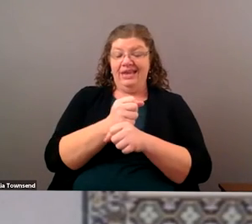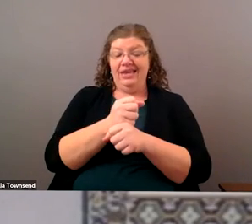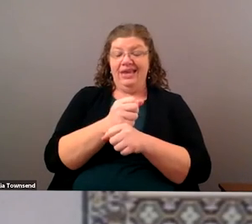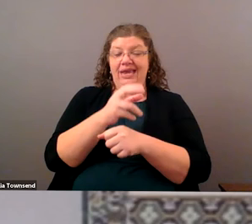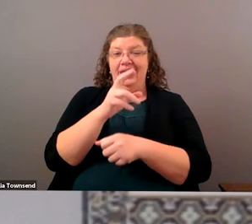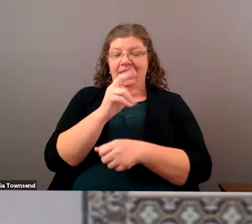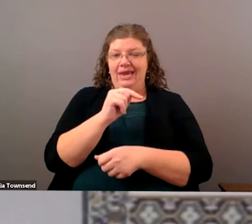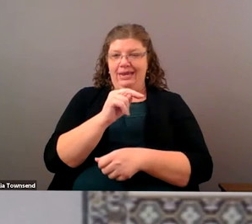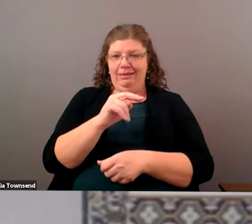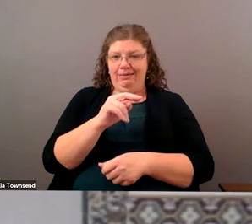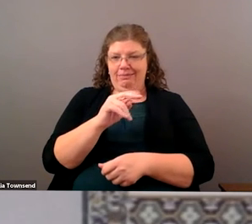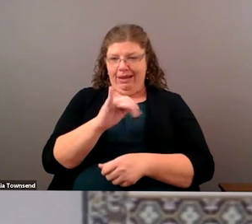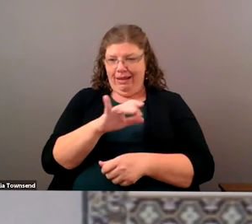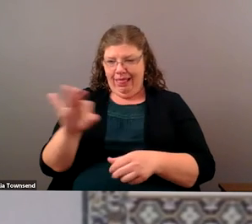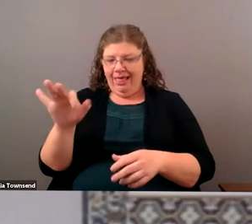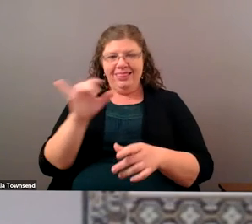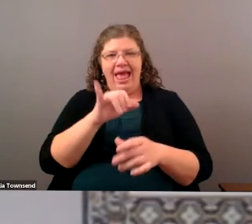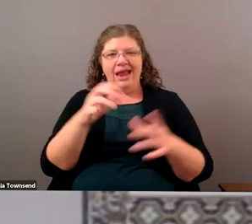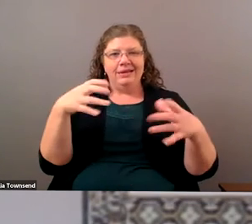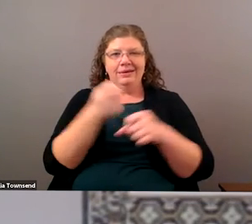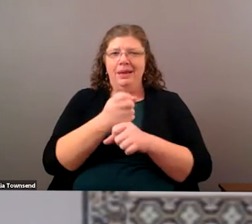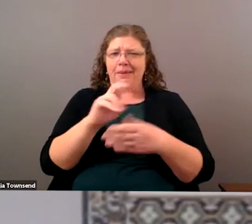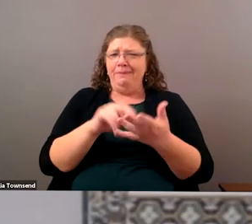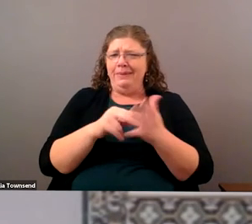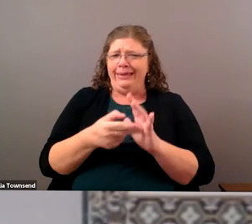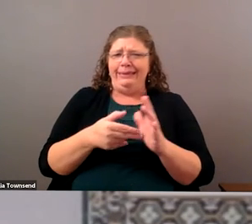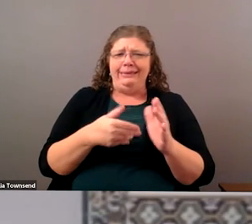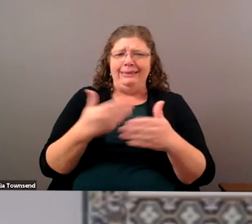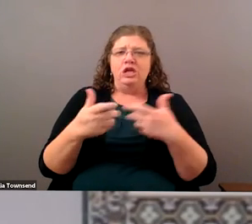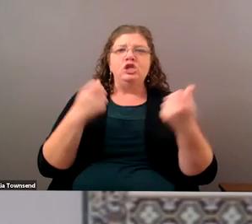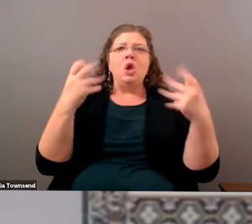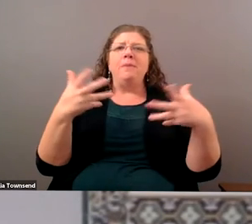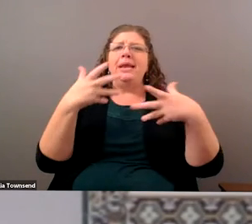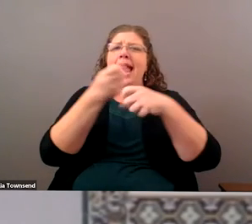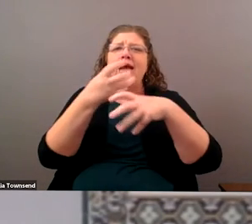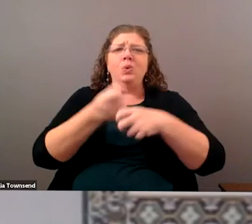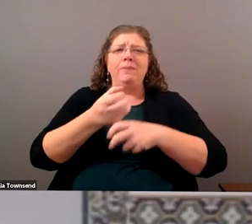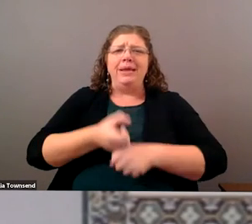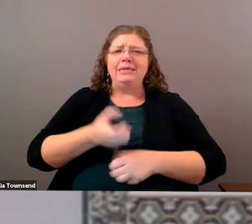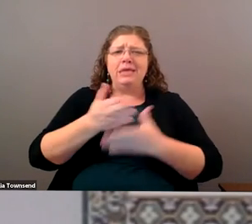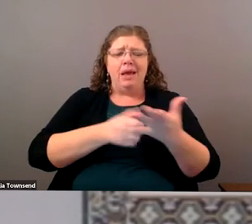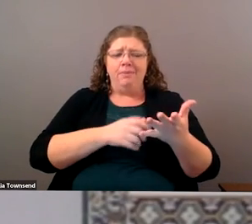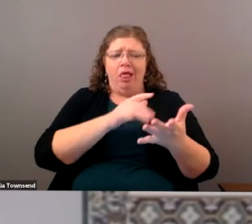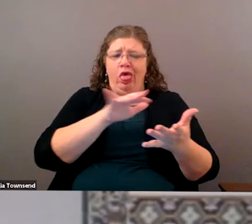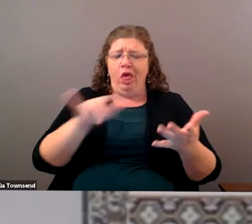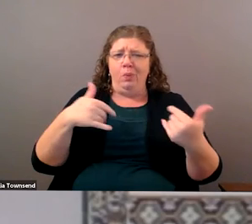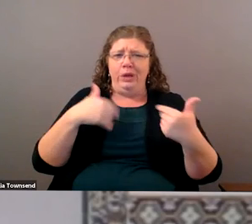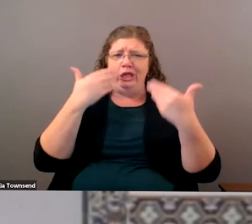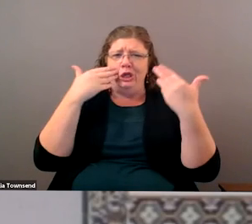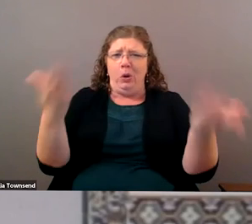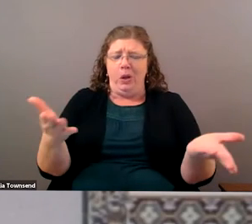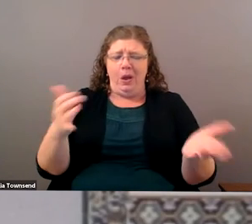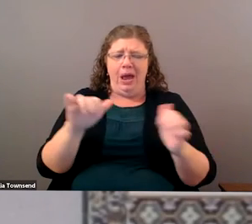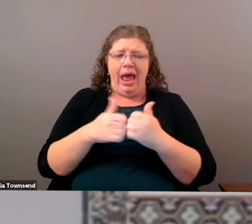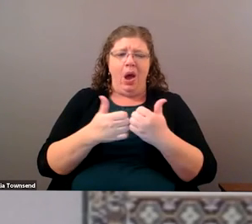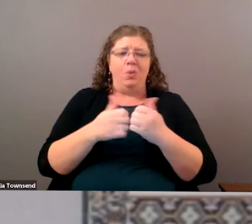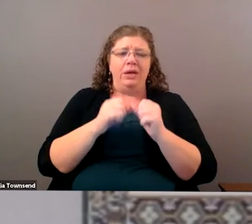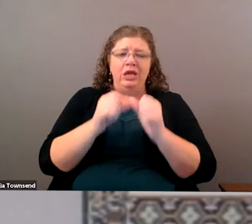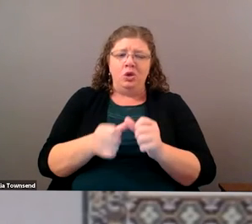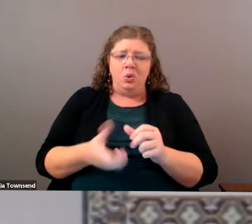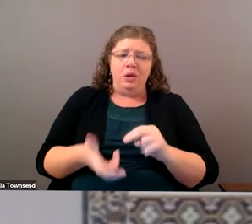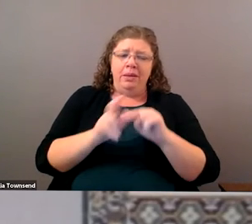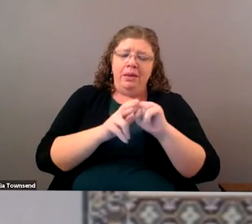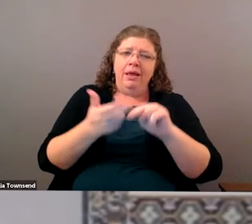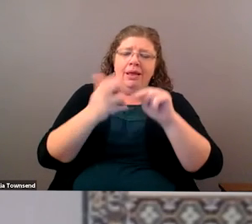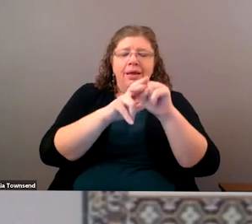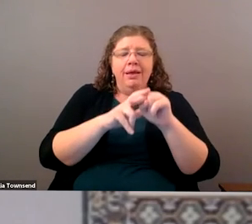no sabía lo que era NGSS, estándares de la ciencia de la siguiente generación, porque hay muchos acrónimos que seguimos usando, y conforme seguimos poniendo